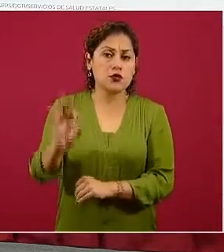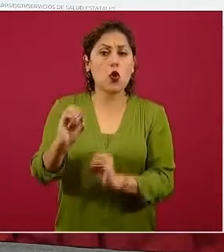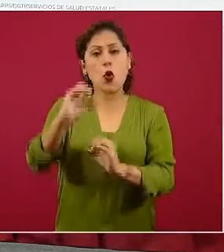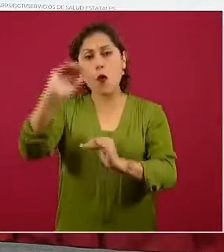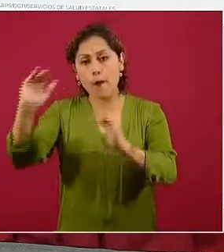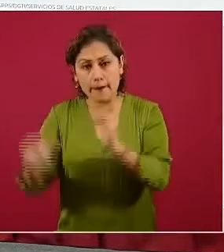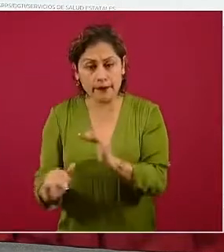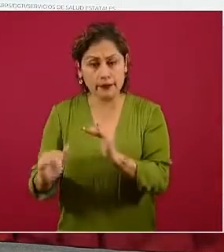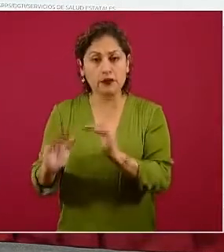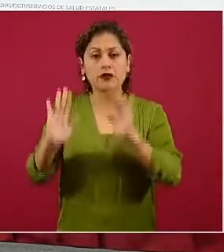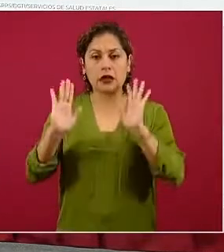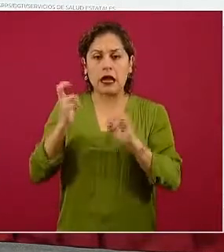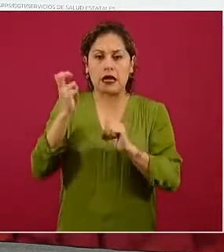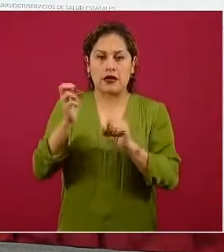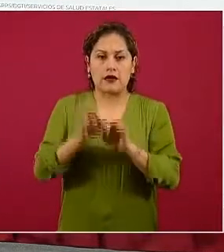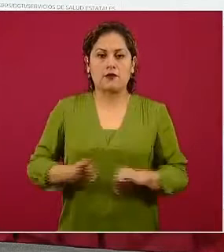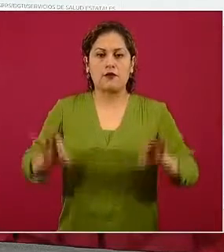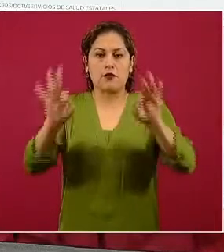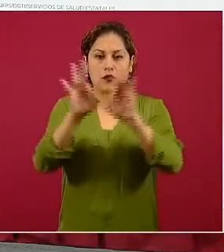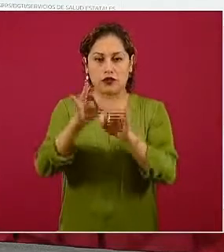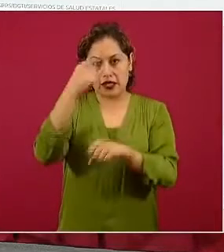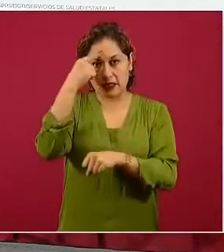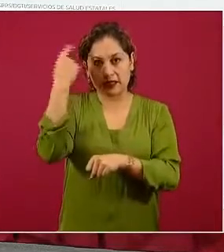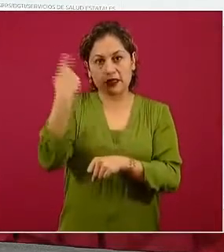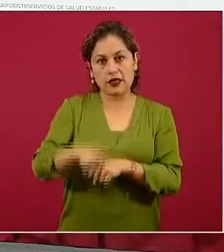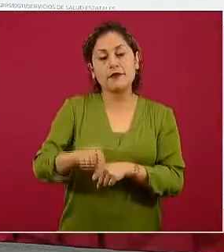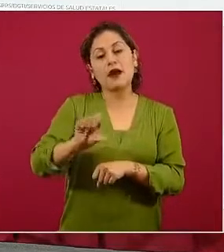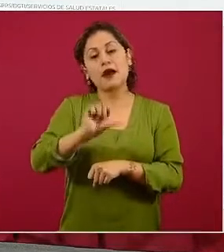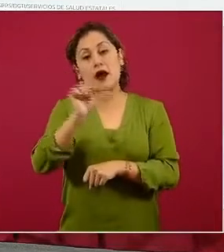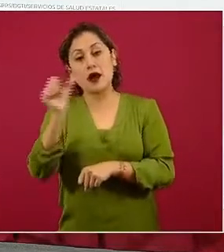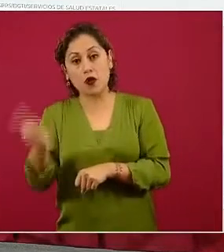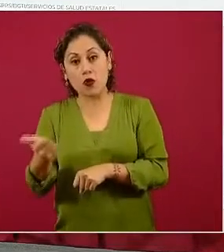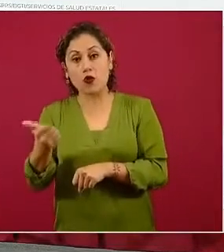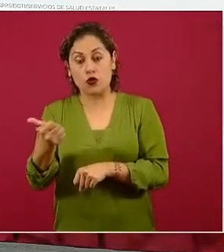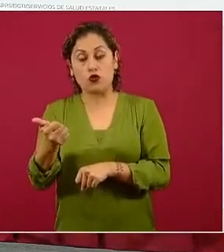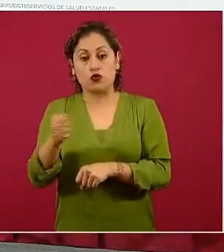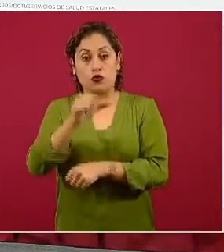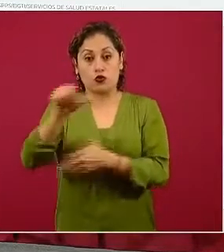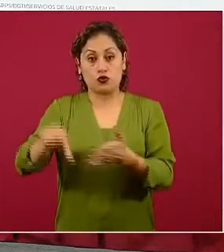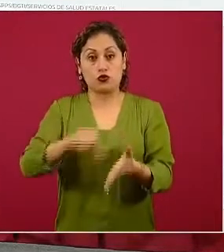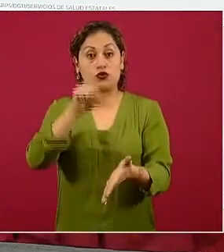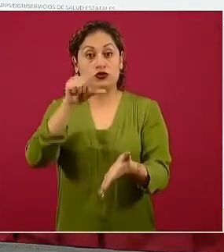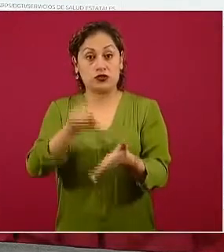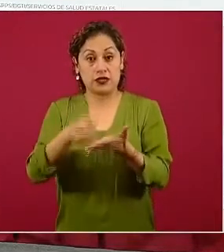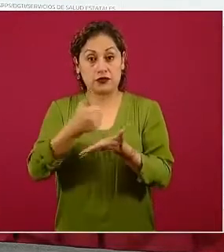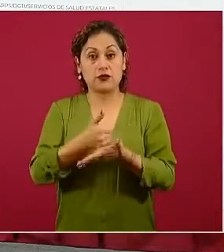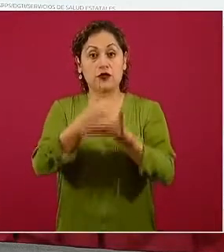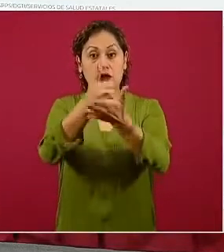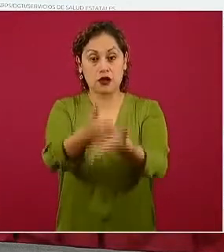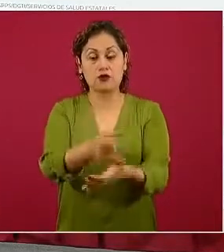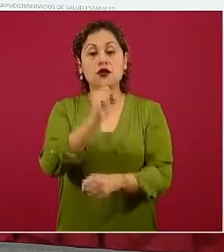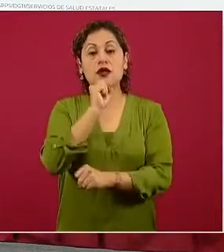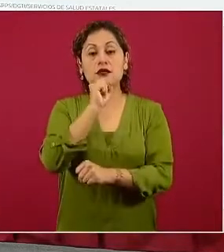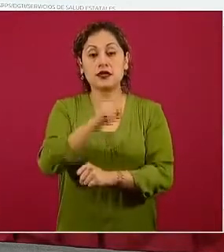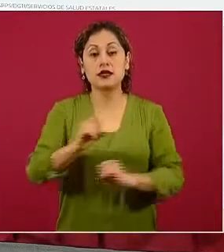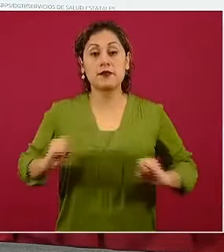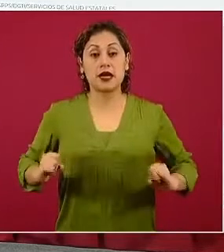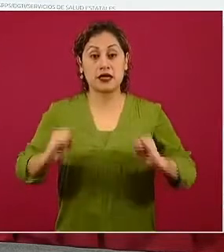es importante la intervención de los centros reguladores de urgencias médicas, así como los acuerdos